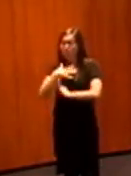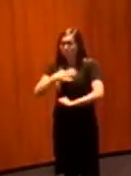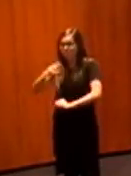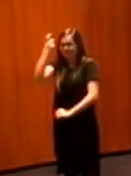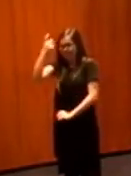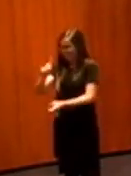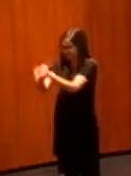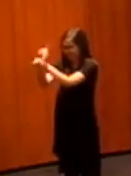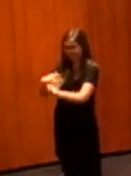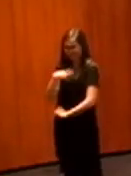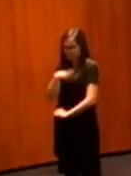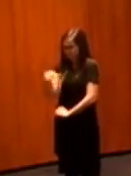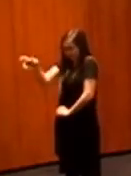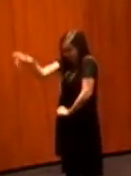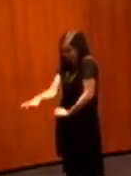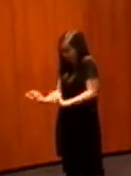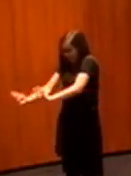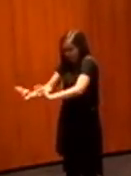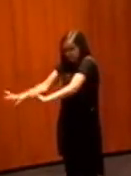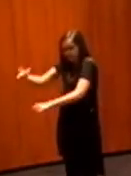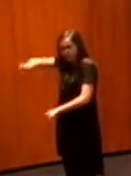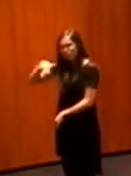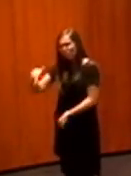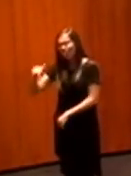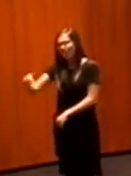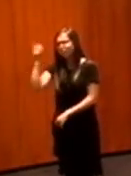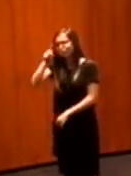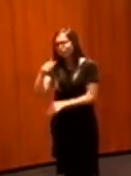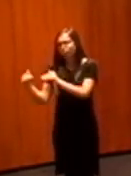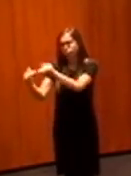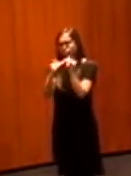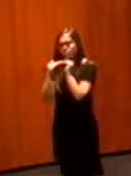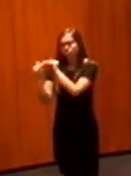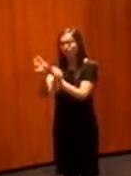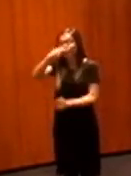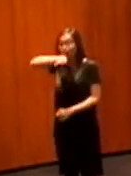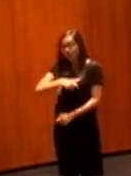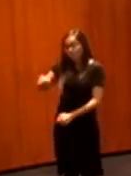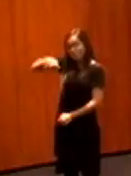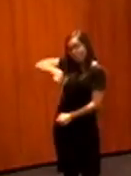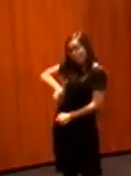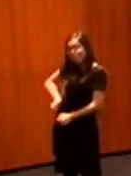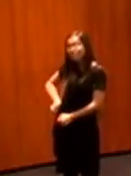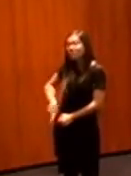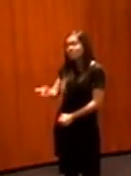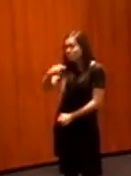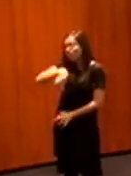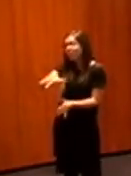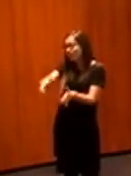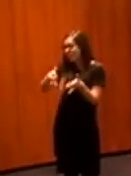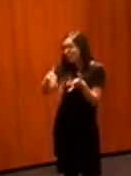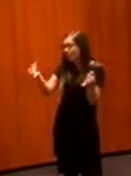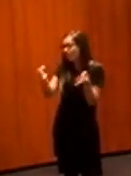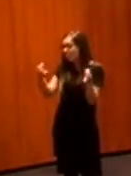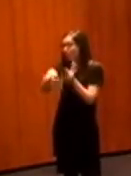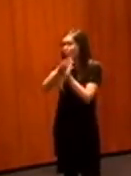Nuestros alumnos son quienes son y ellos son los que tienen el derecho a la educación. Entonces, nosotros como profesionales lo que tenemos que lograr es que el